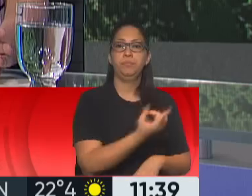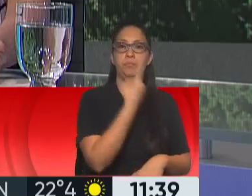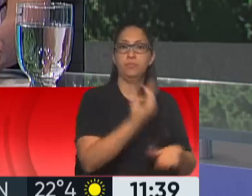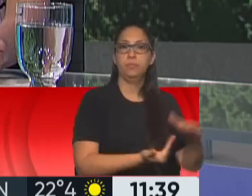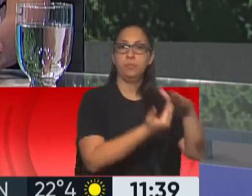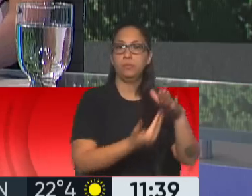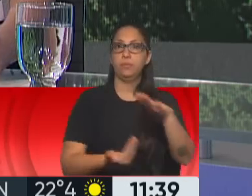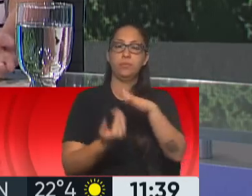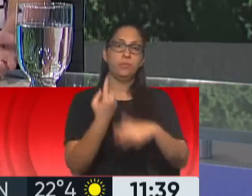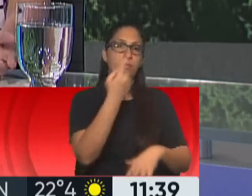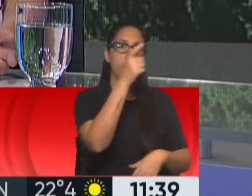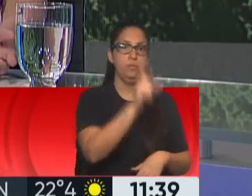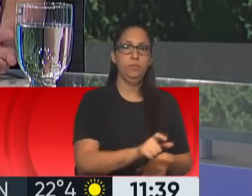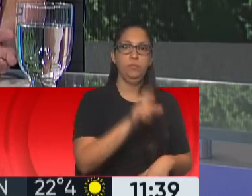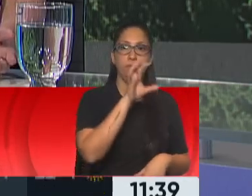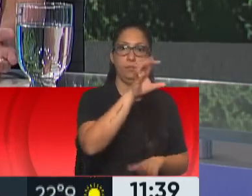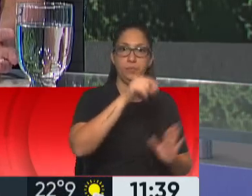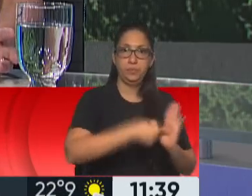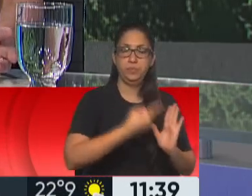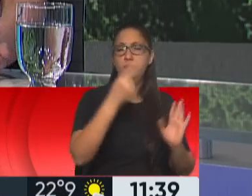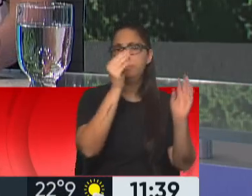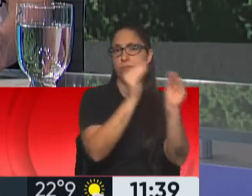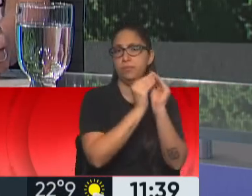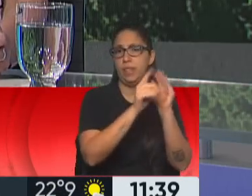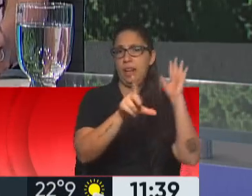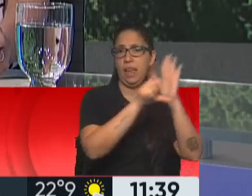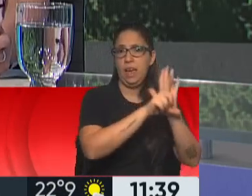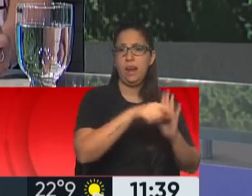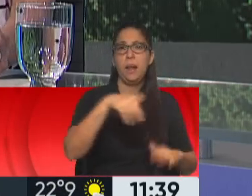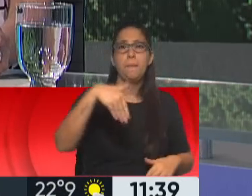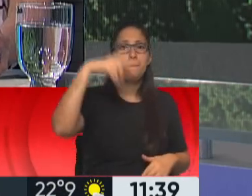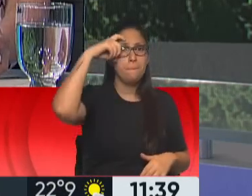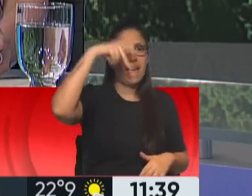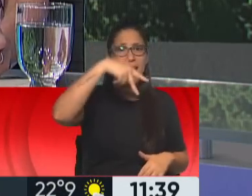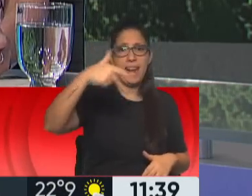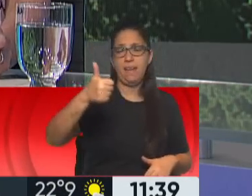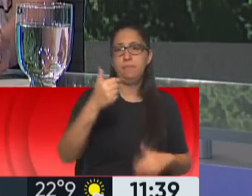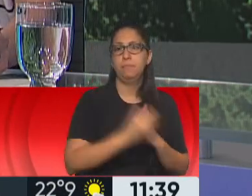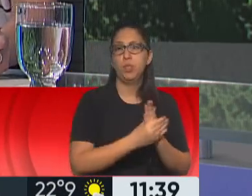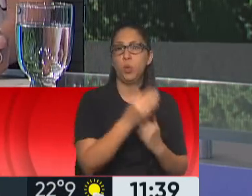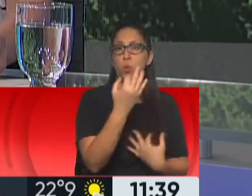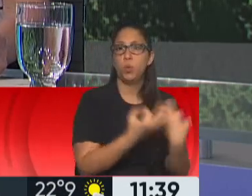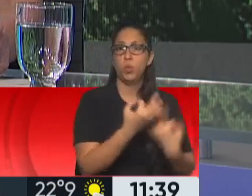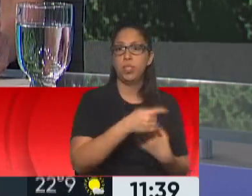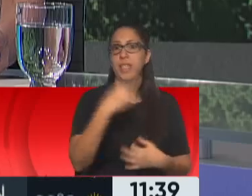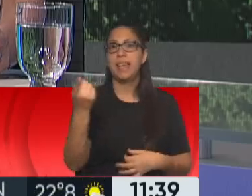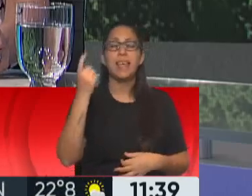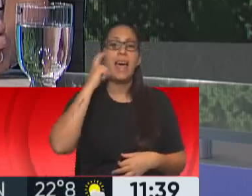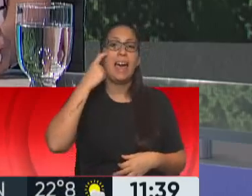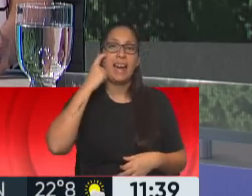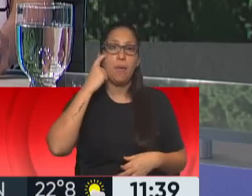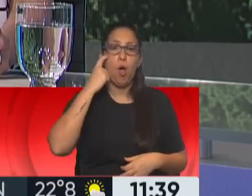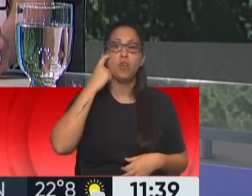funcionario de la provincia de Buenos Aires, especializado en temas legales, como es Juan Martín Mena, es el ministro de Justicia de la provincia de Buenos Aires, y Juan Grabois, dirigente